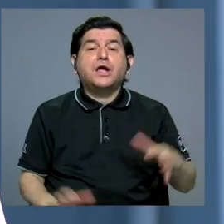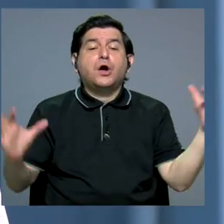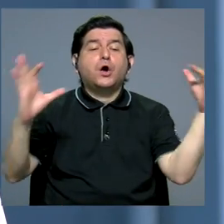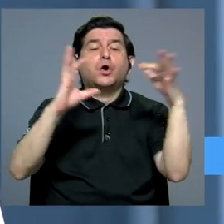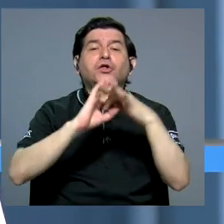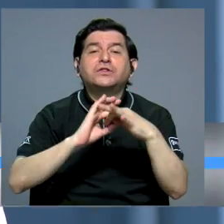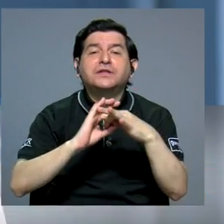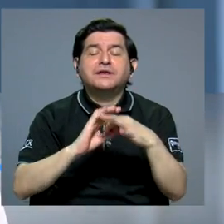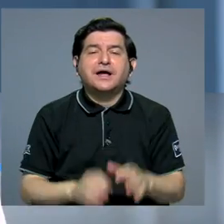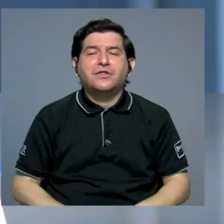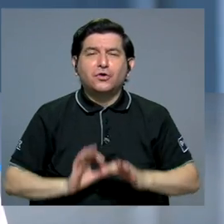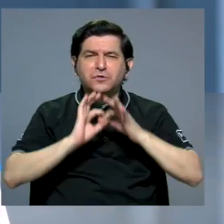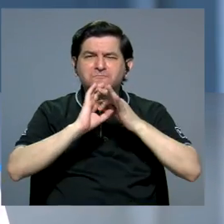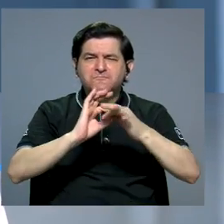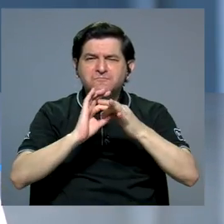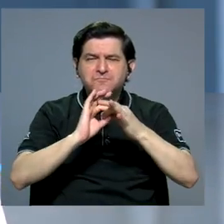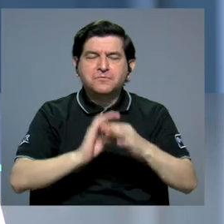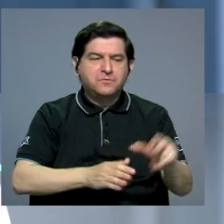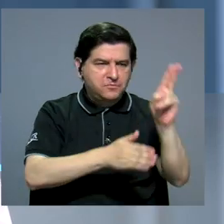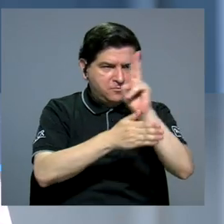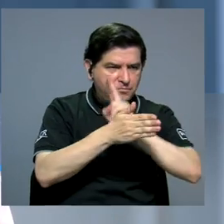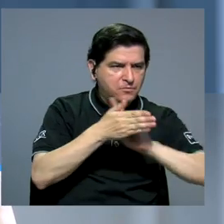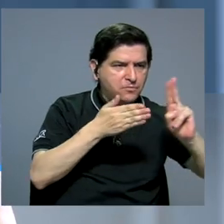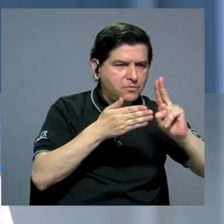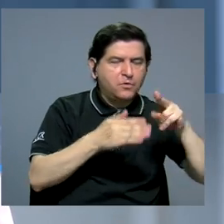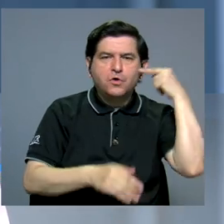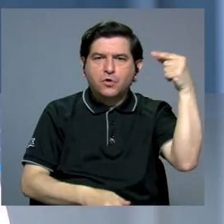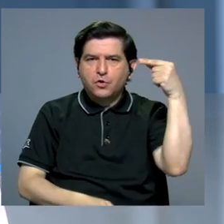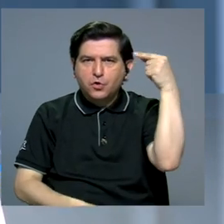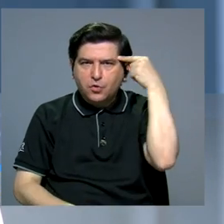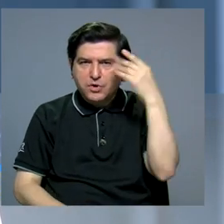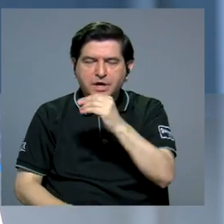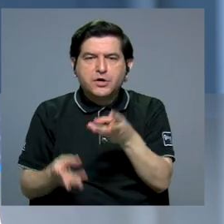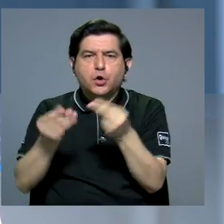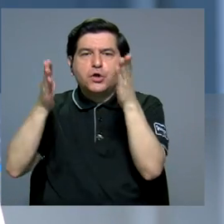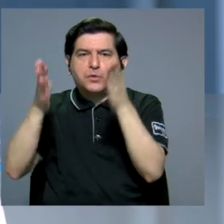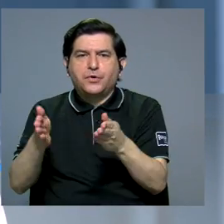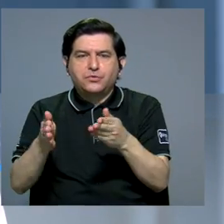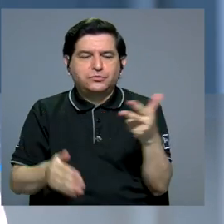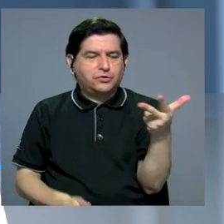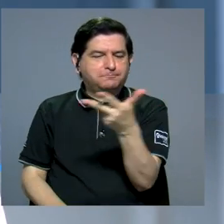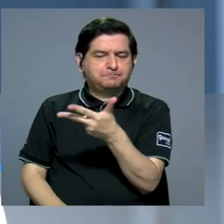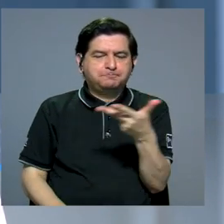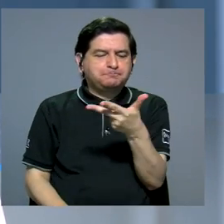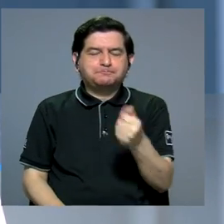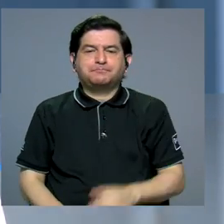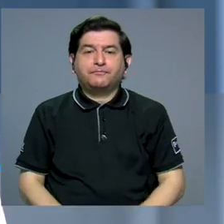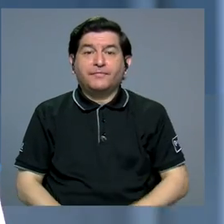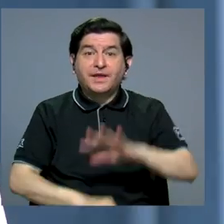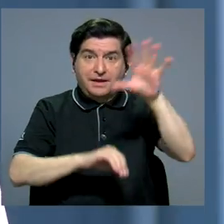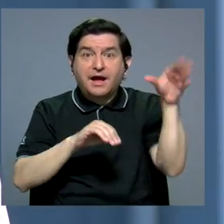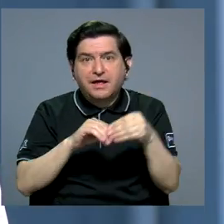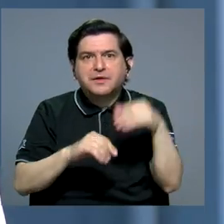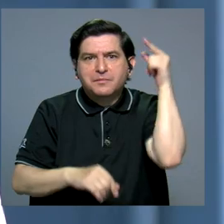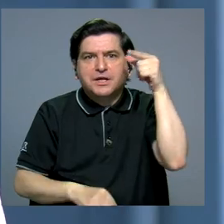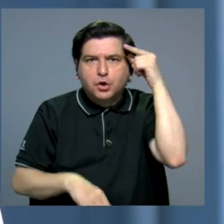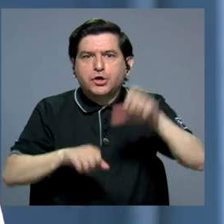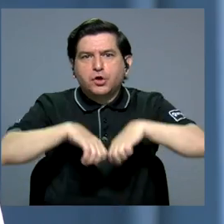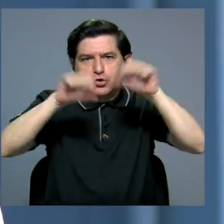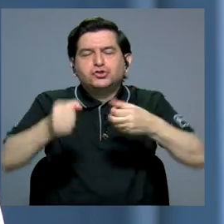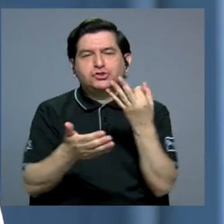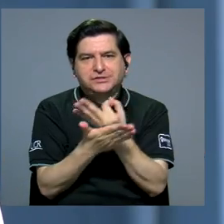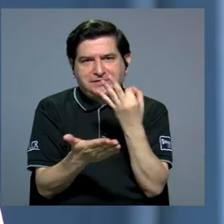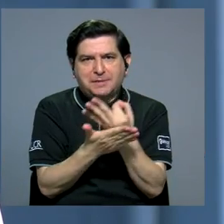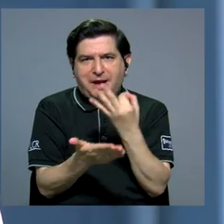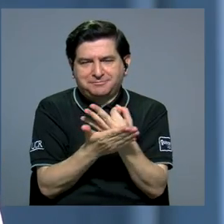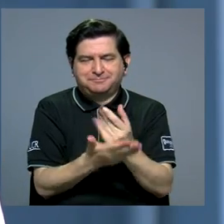una coordinación muy estrecha entre la academia, el gobierno y los productores. Además de, por supuesto, el